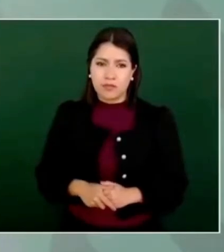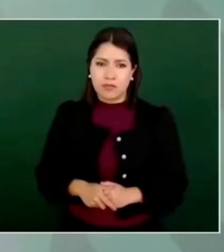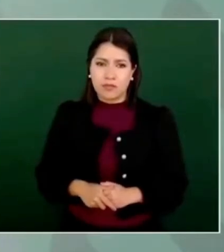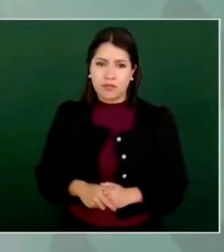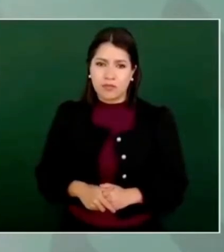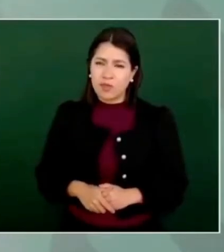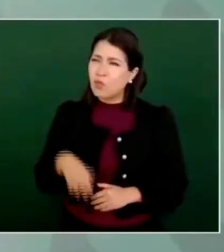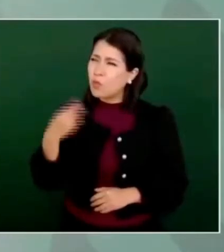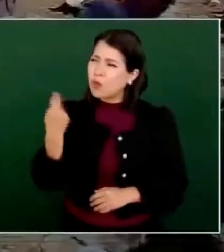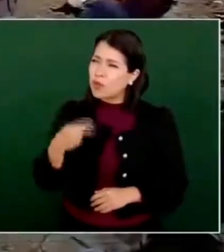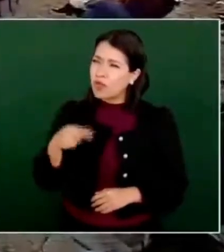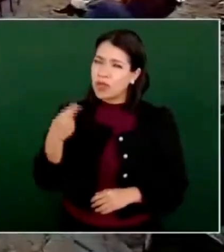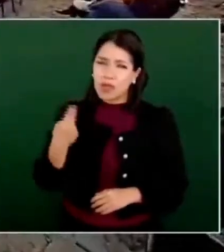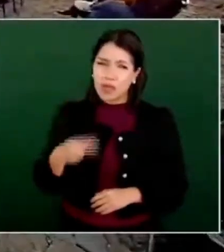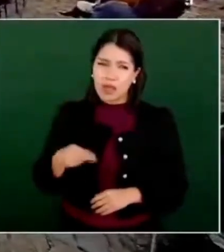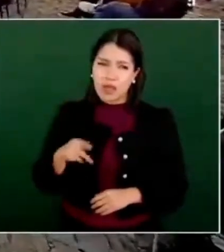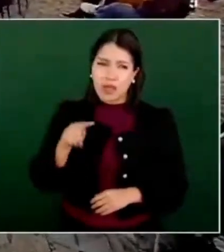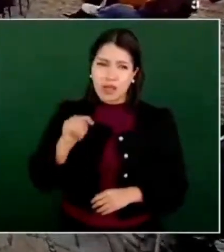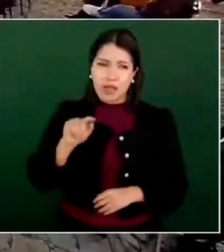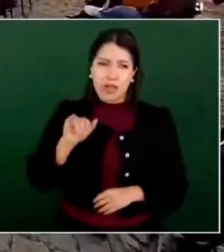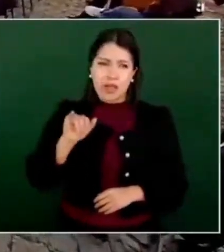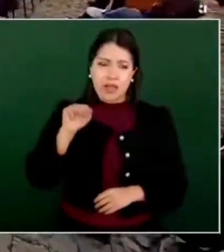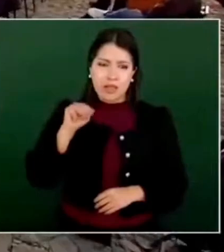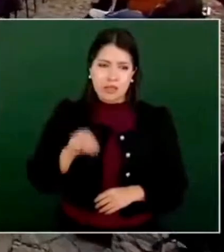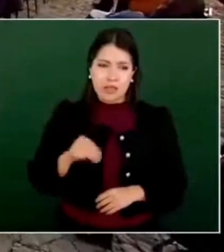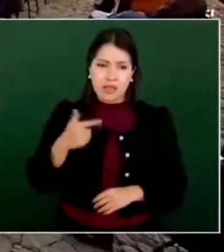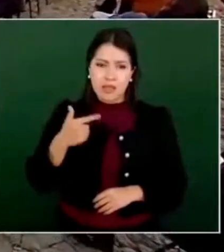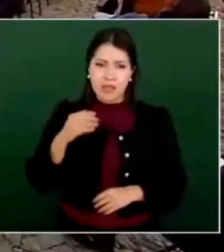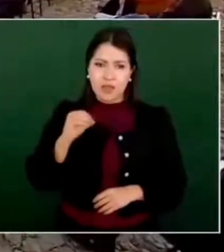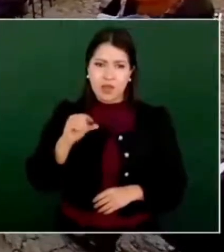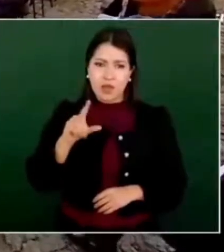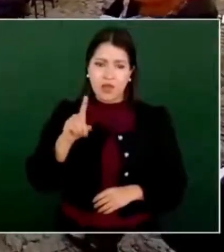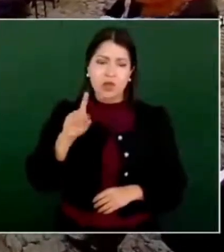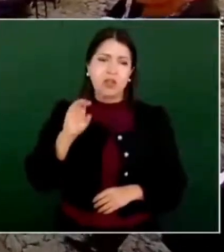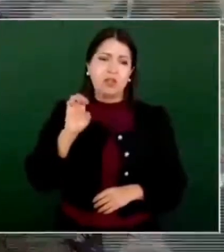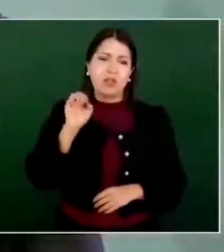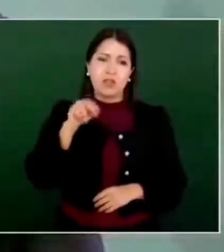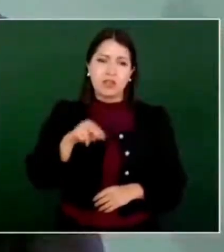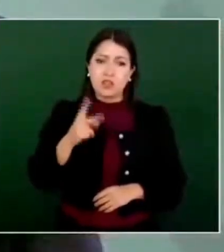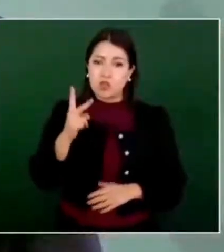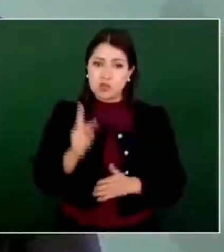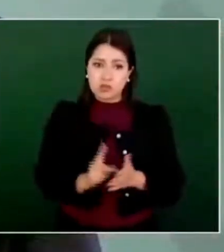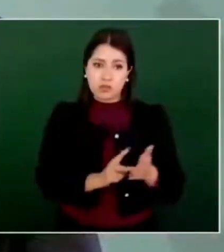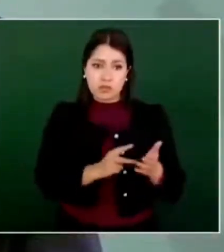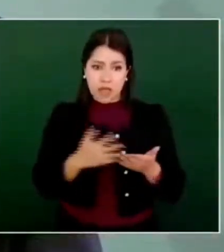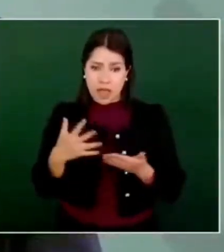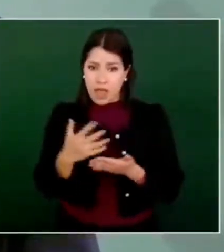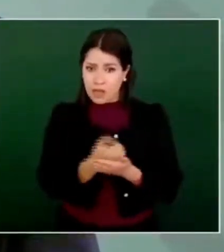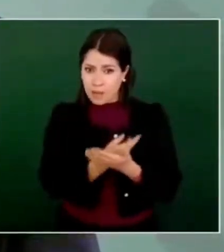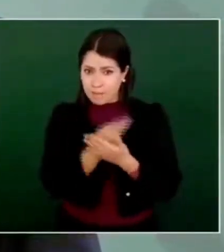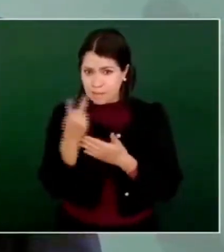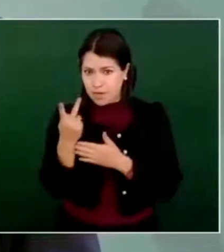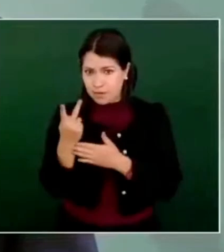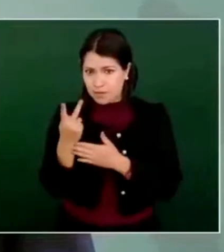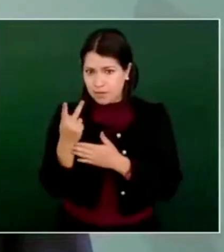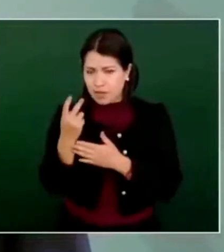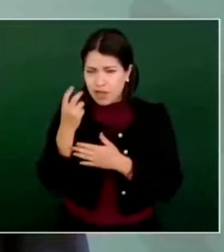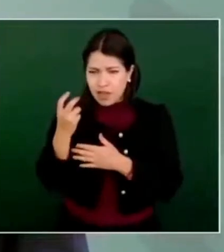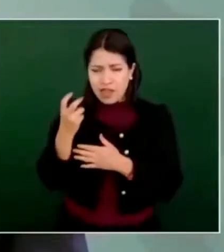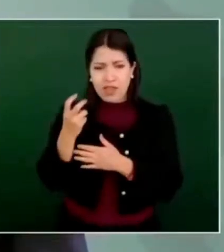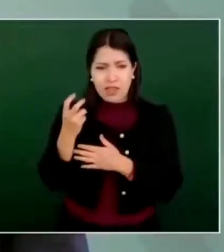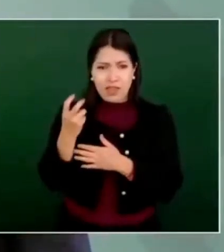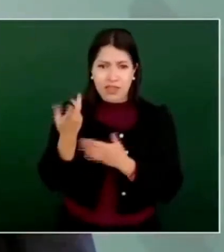¿Cómo se llama? Tim Golden. 2 veces lo premiaron. Ese es un